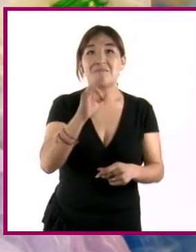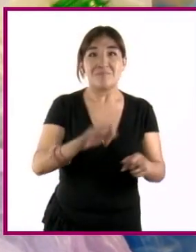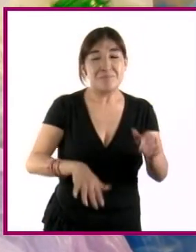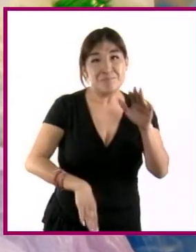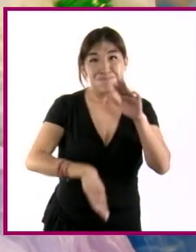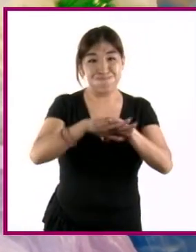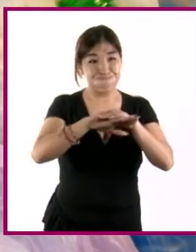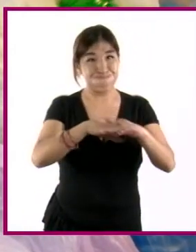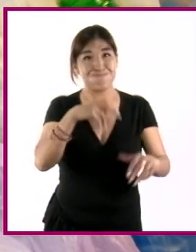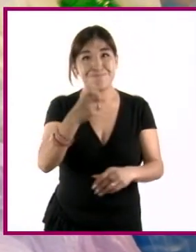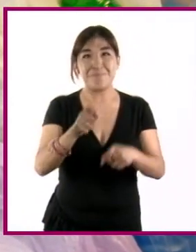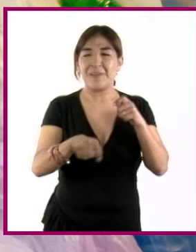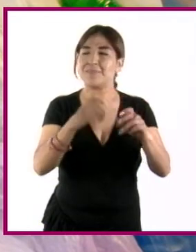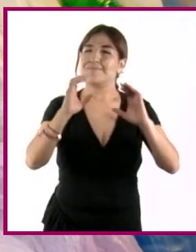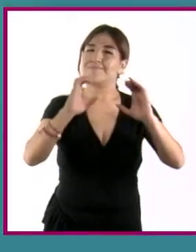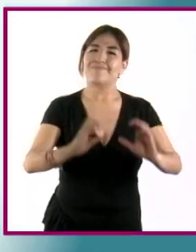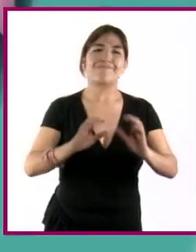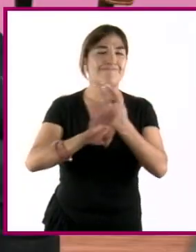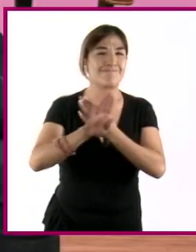cuello.